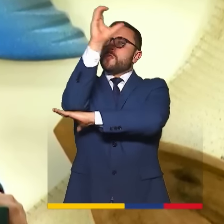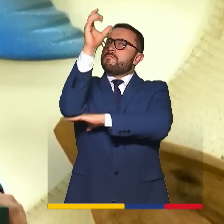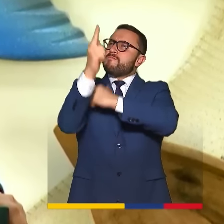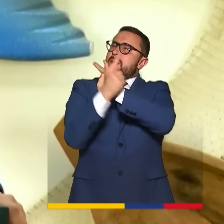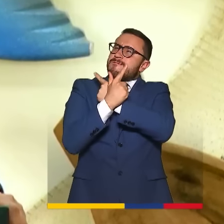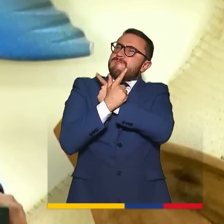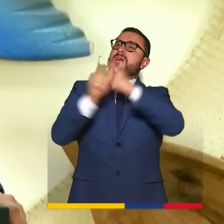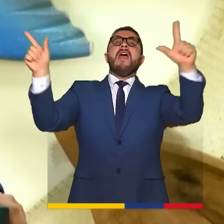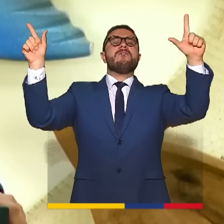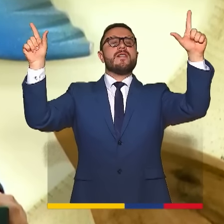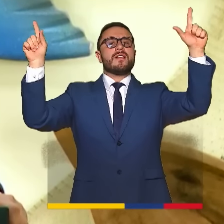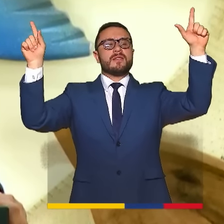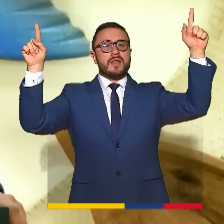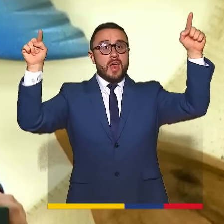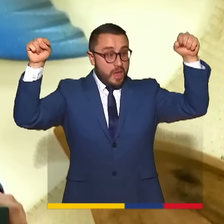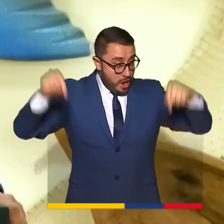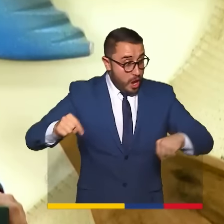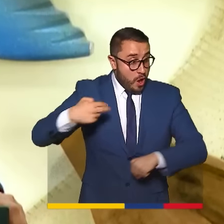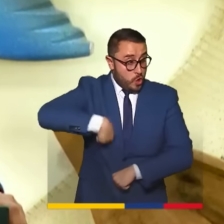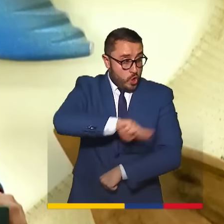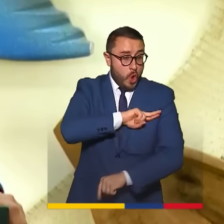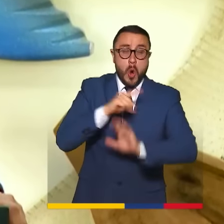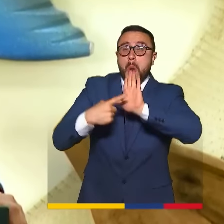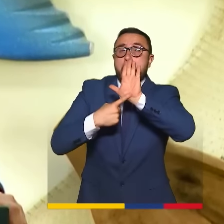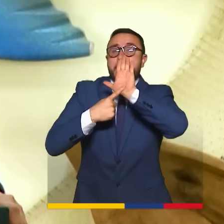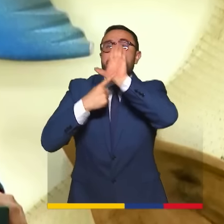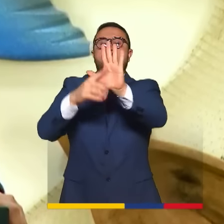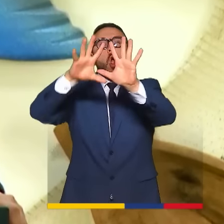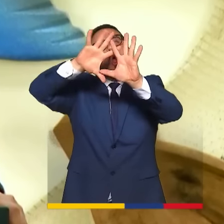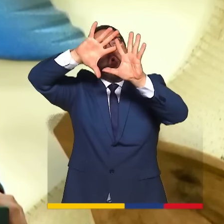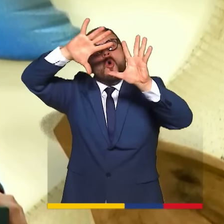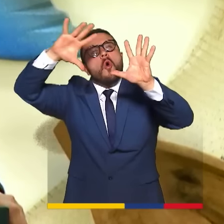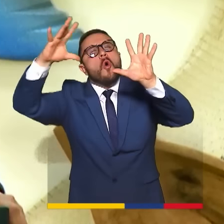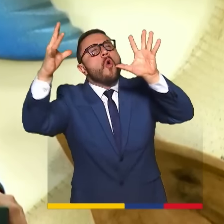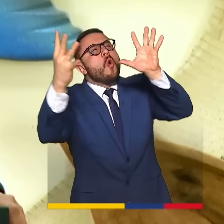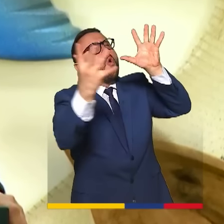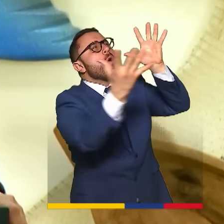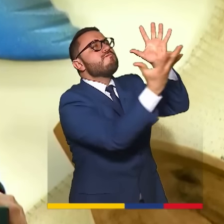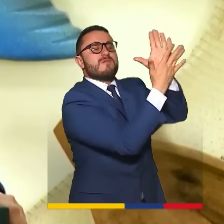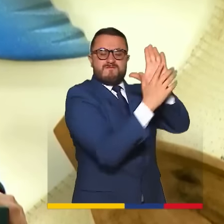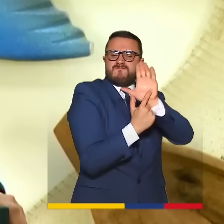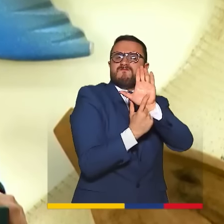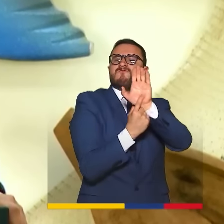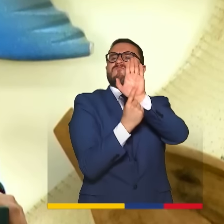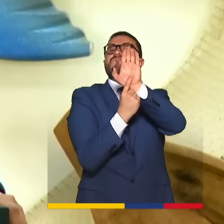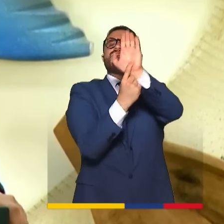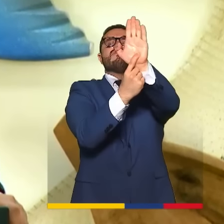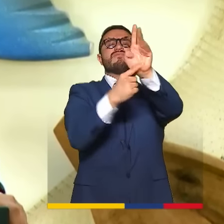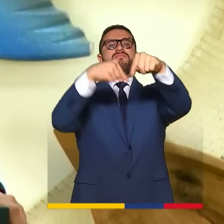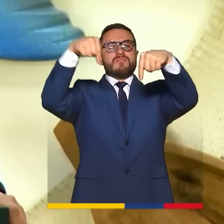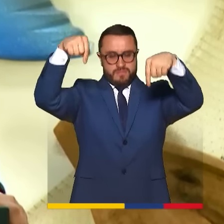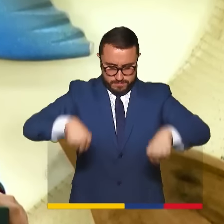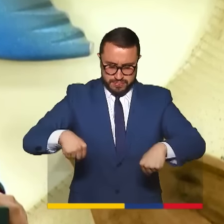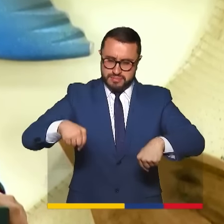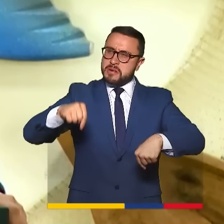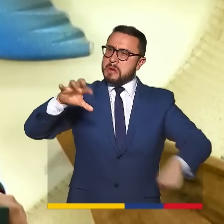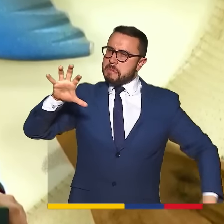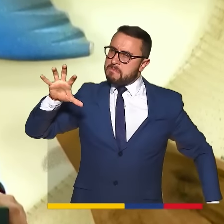al mundo como una vanguardia en la humanidad a construir una república con